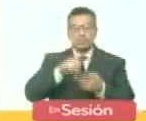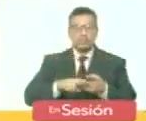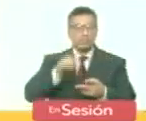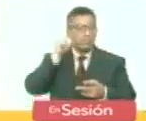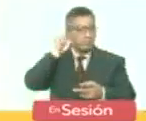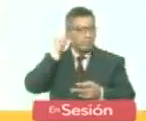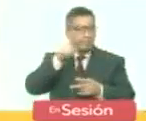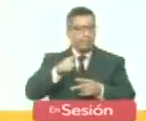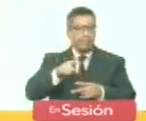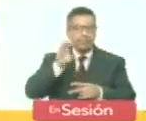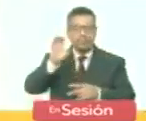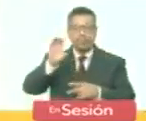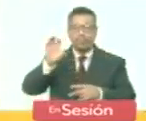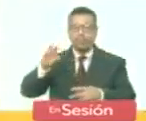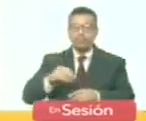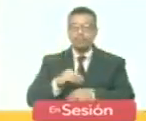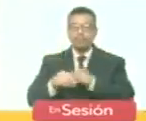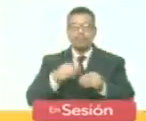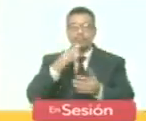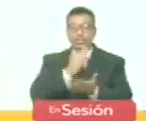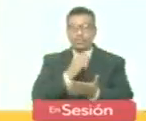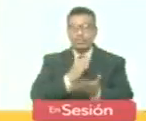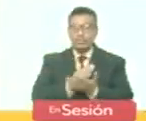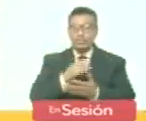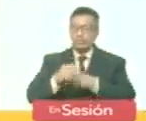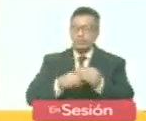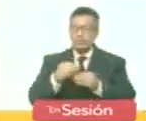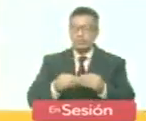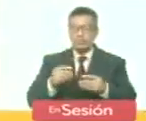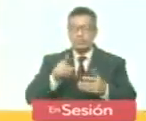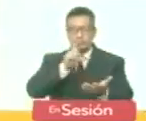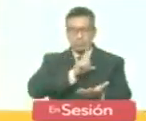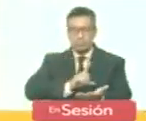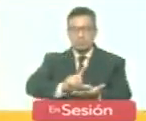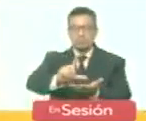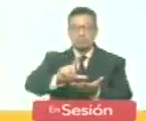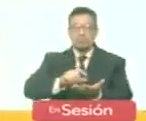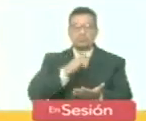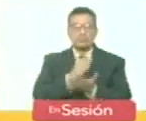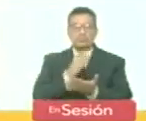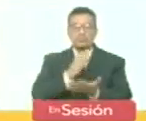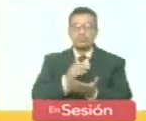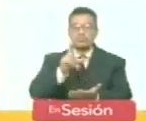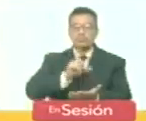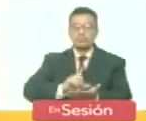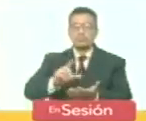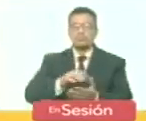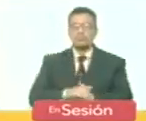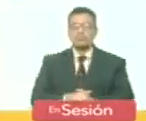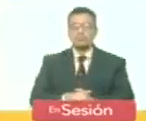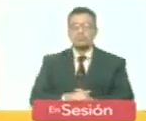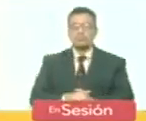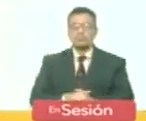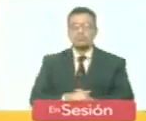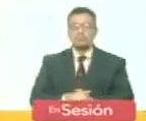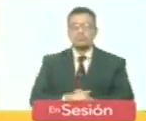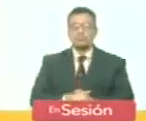patriotas están y siempre estarán leales siempre